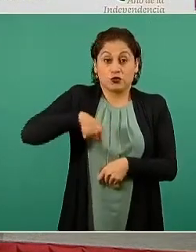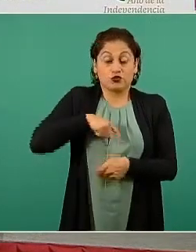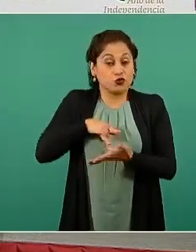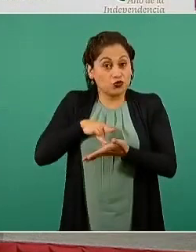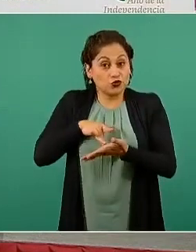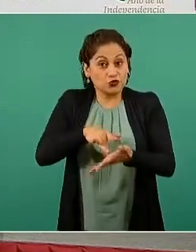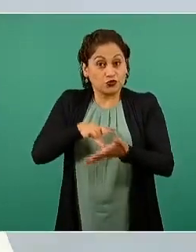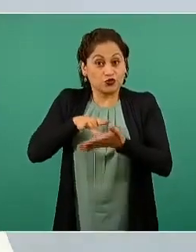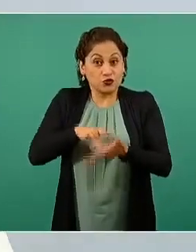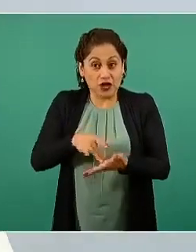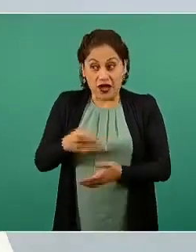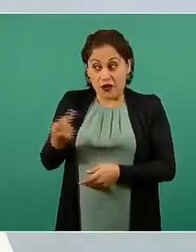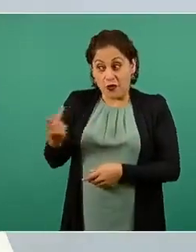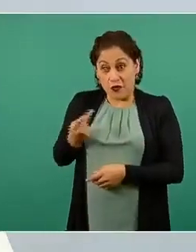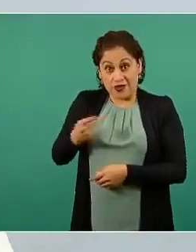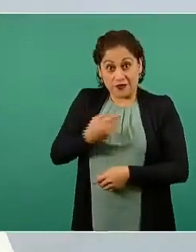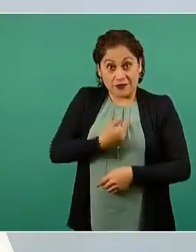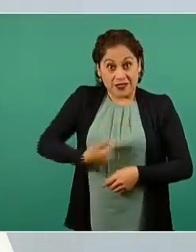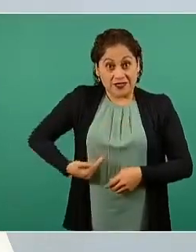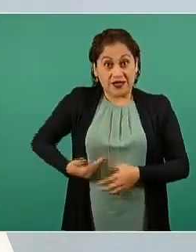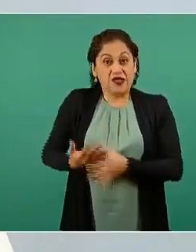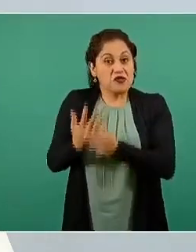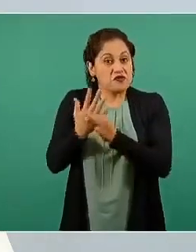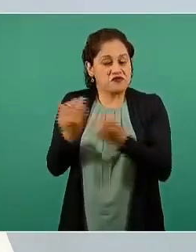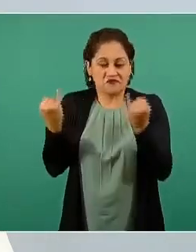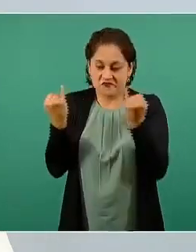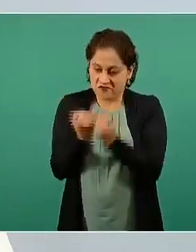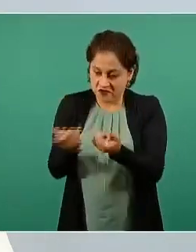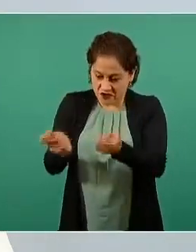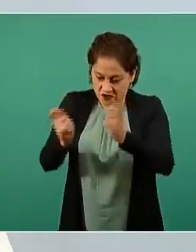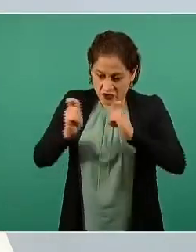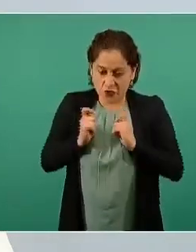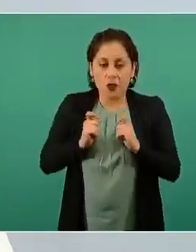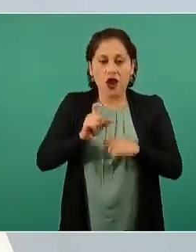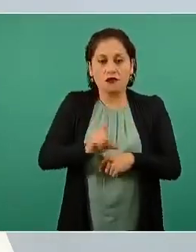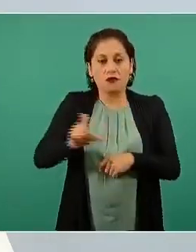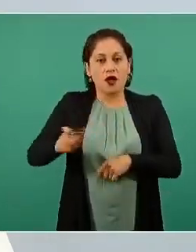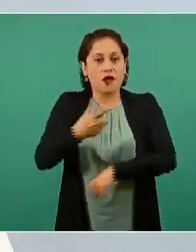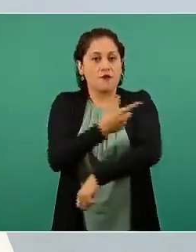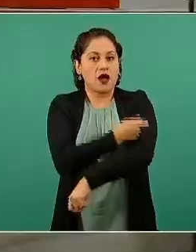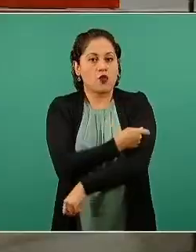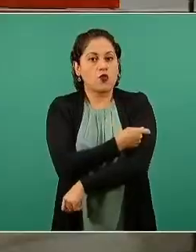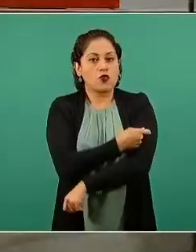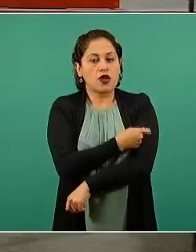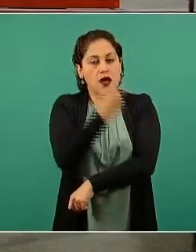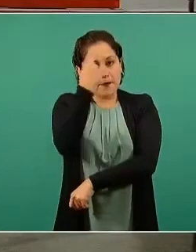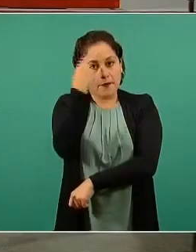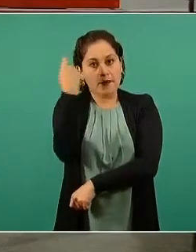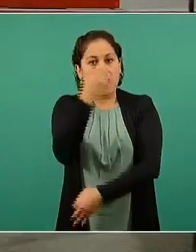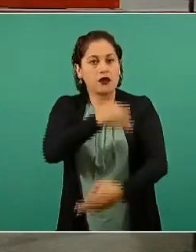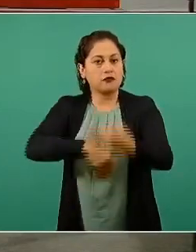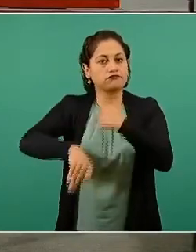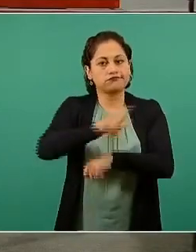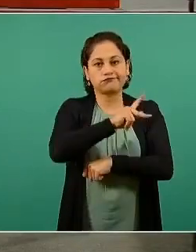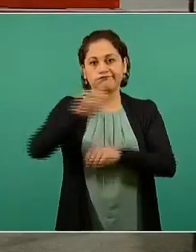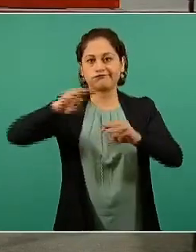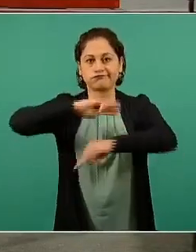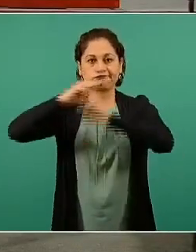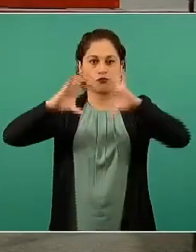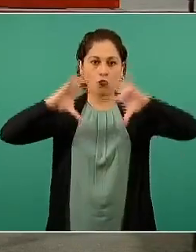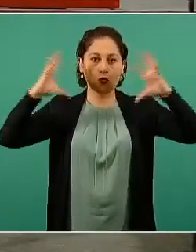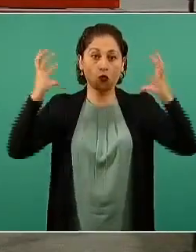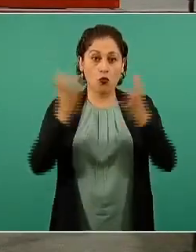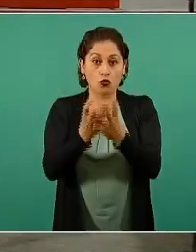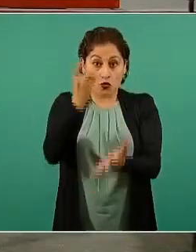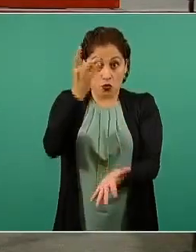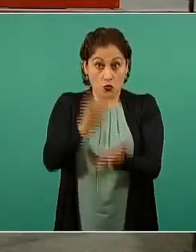nuestros presidentes, para que la vacuna sea un bien de acceso global y que obviamente no sea solamente para nuestros